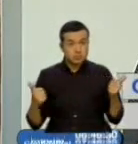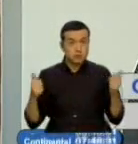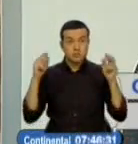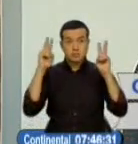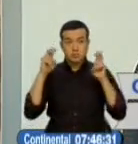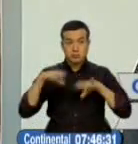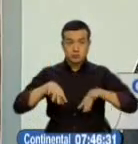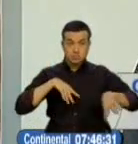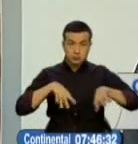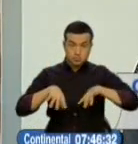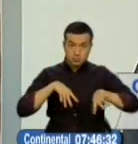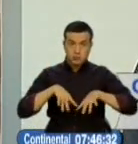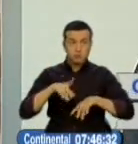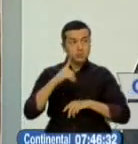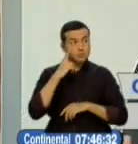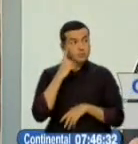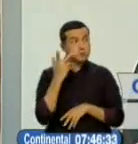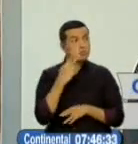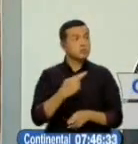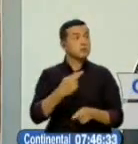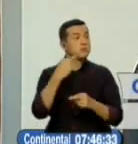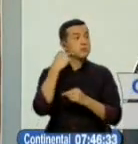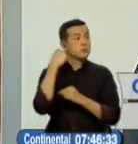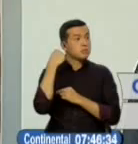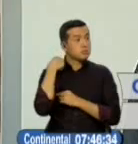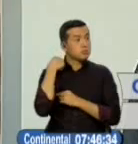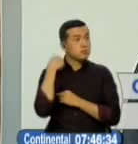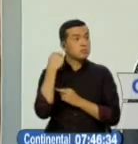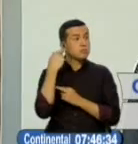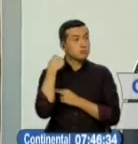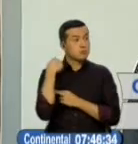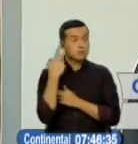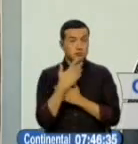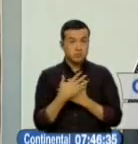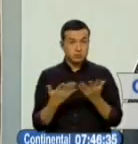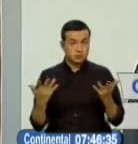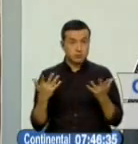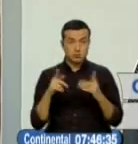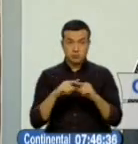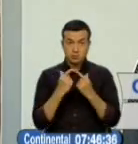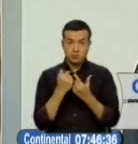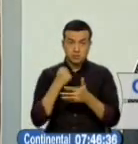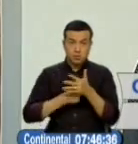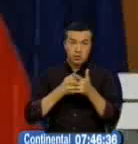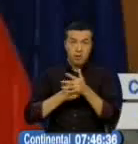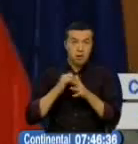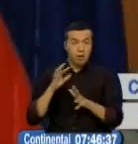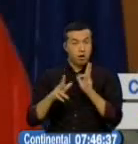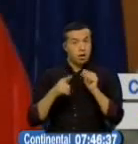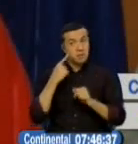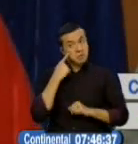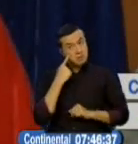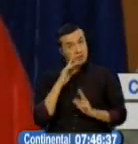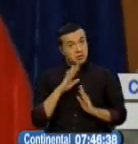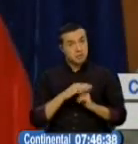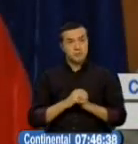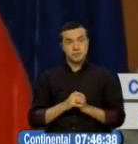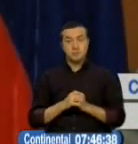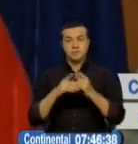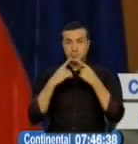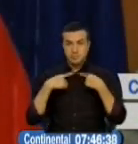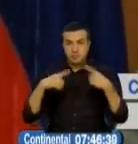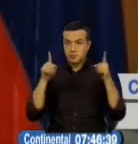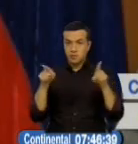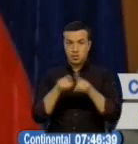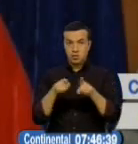ámbitos de acción y cuál es el rol que va a jugar este frente de lucha contra la corrupción. Sus pronunciamientos se suman y son